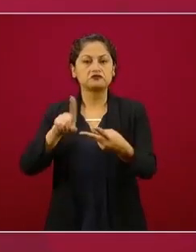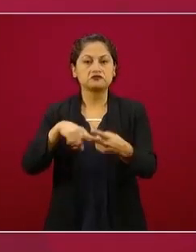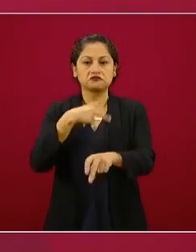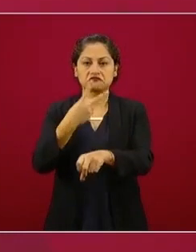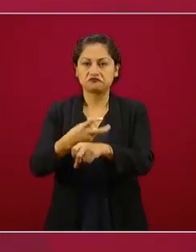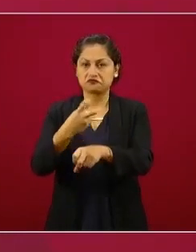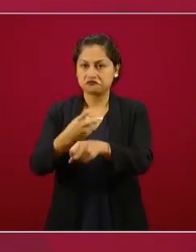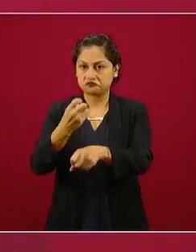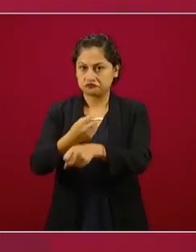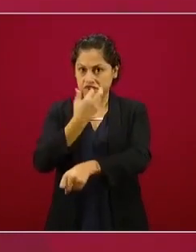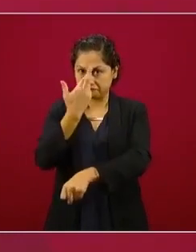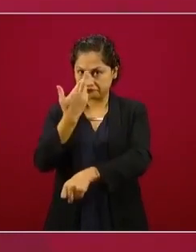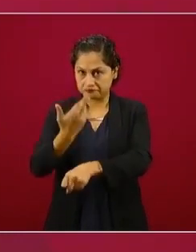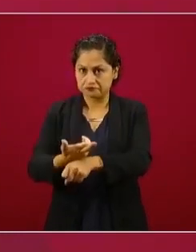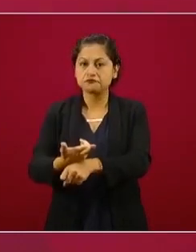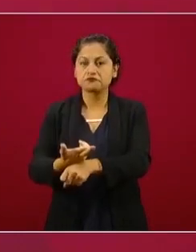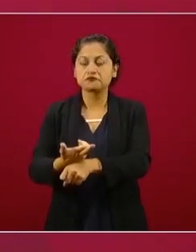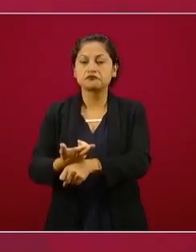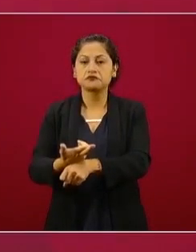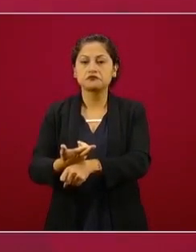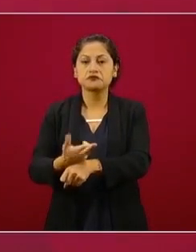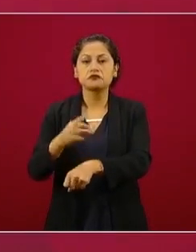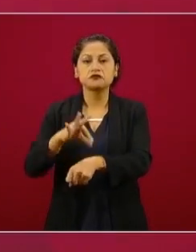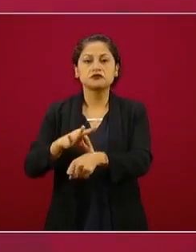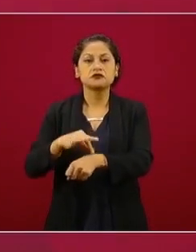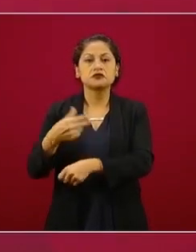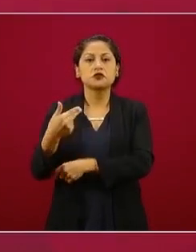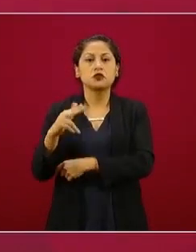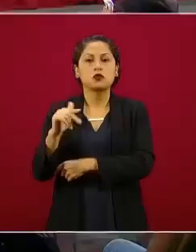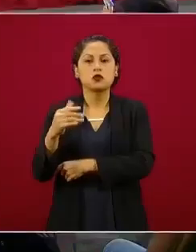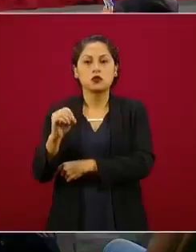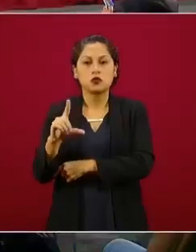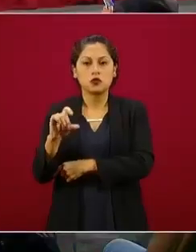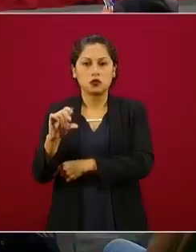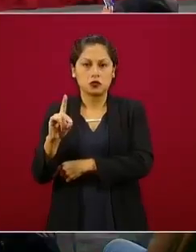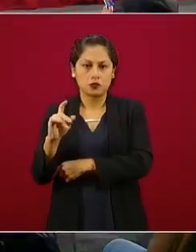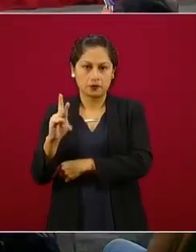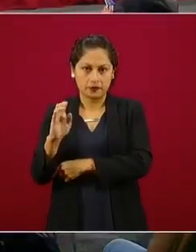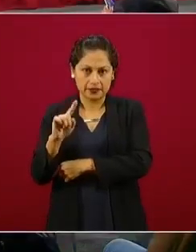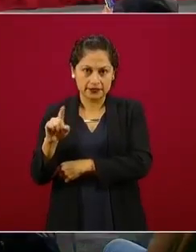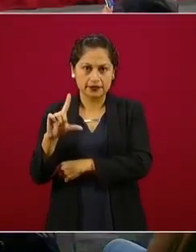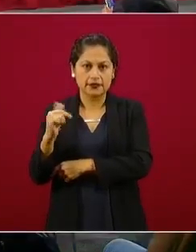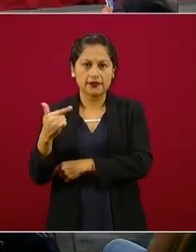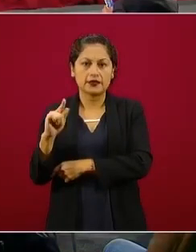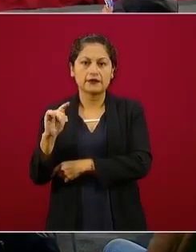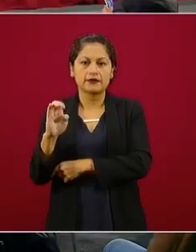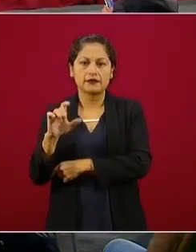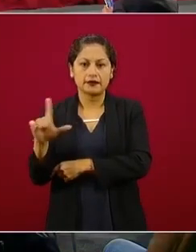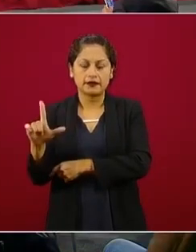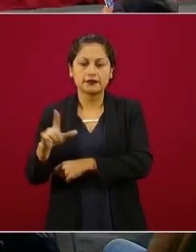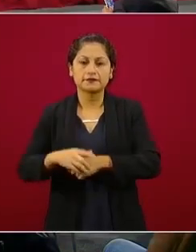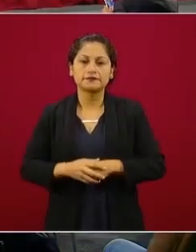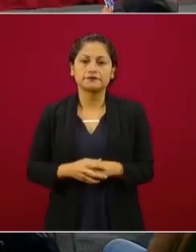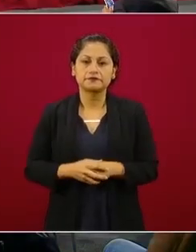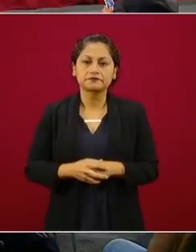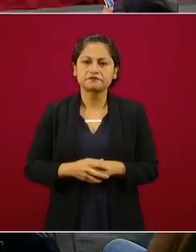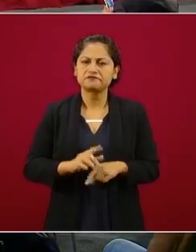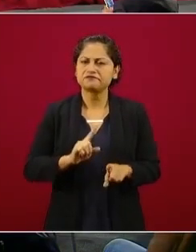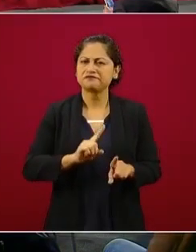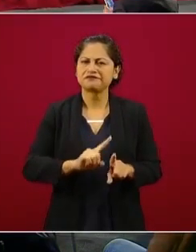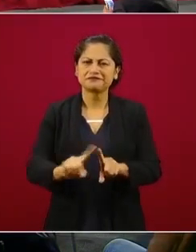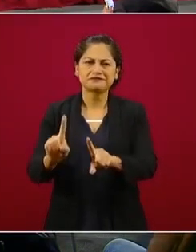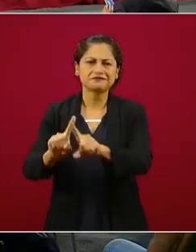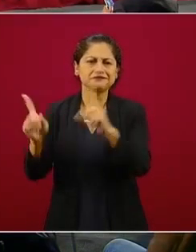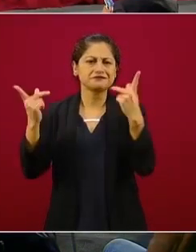subsecretario Hugo López-Gatell, un grupo de